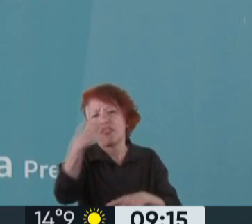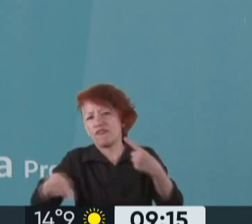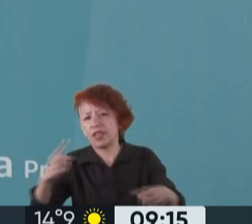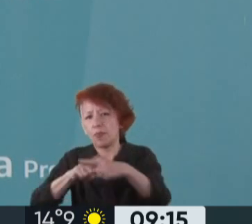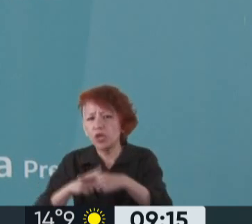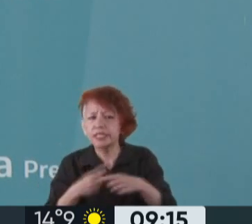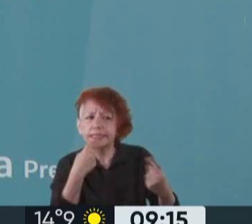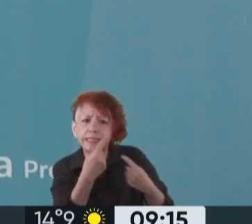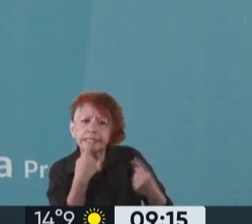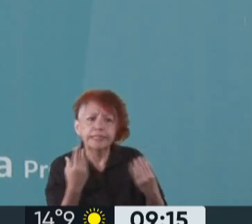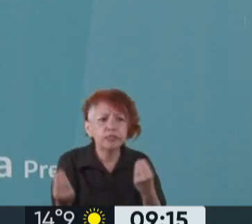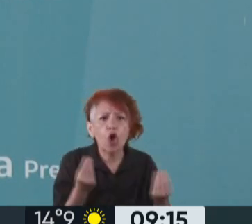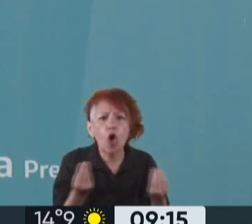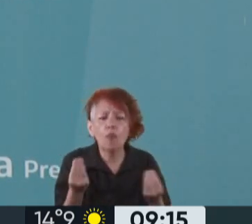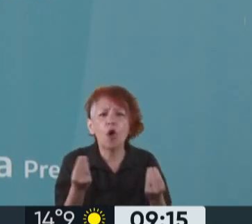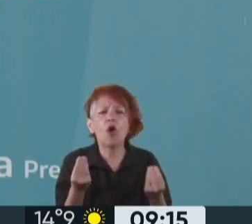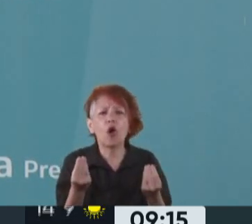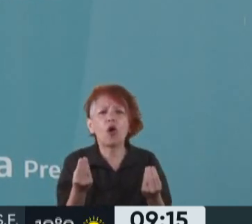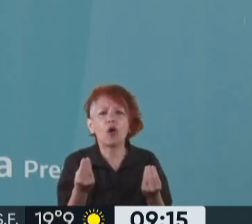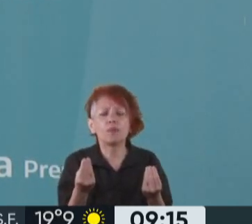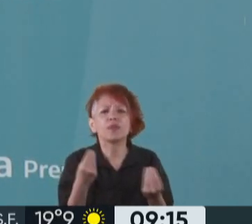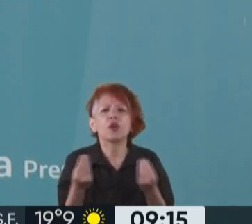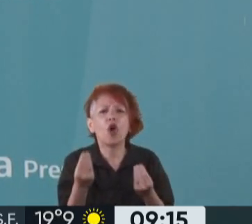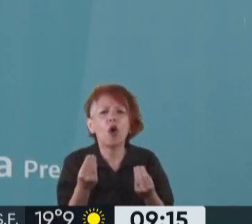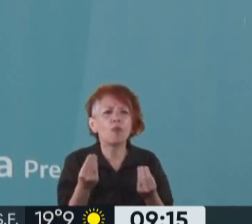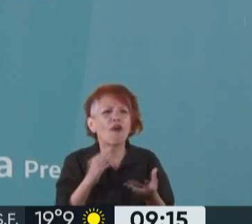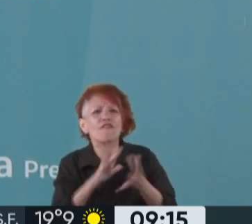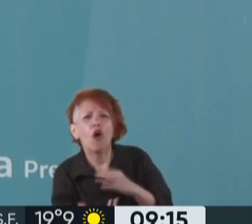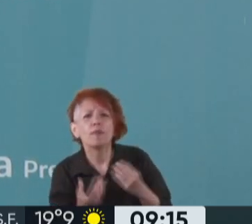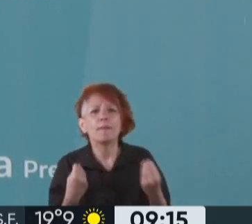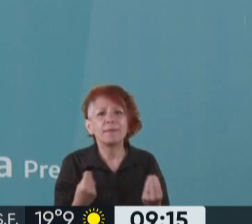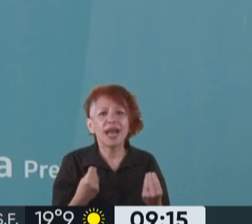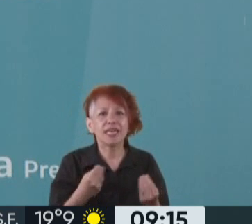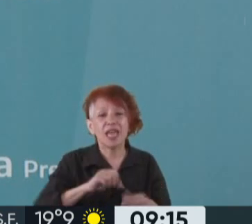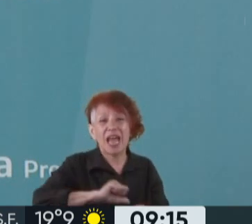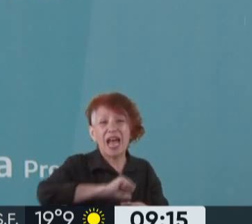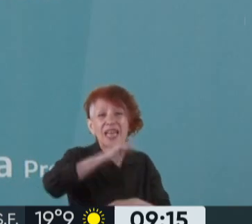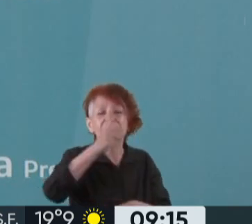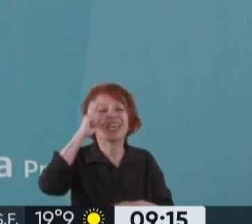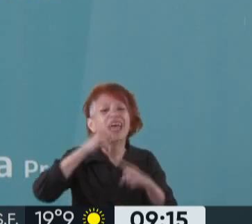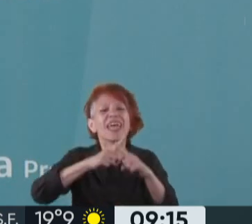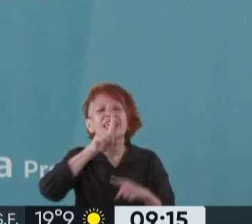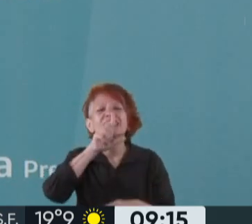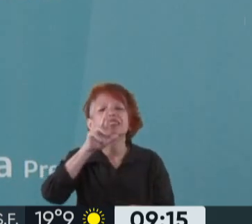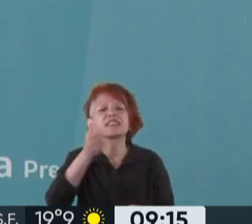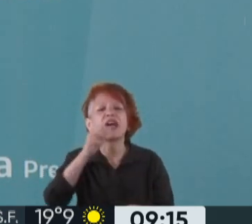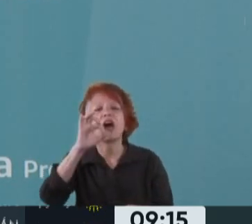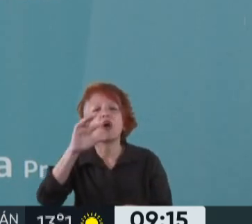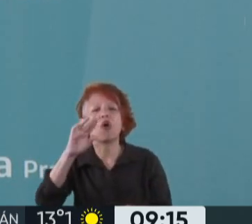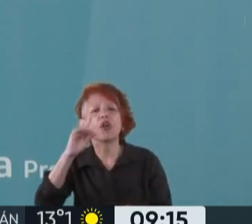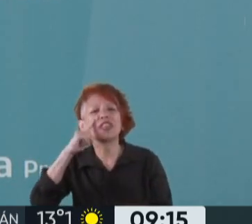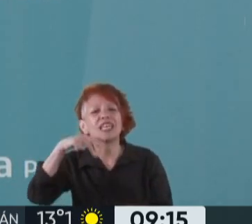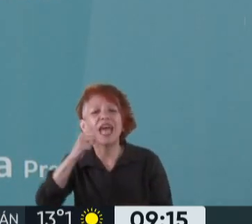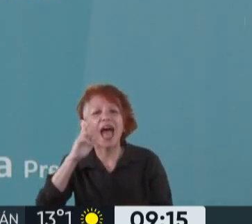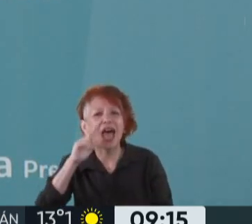políticos y sociales cómo se hace para, de alguna manera, regular la ganancia extraordinaria o la renta extraordinaria que están teniendo